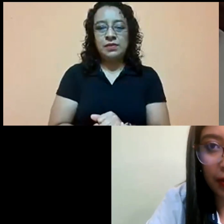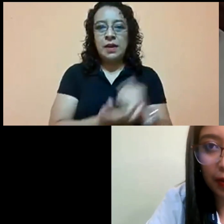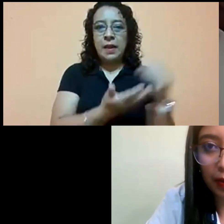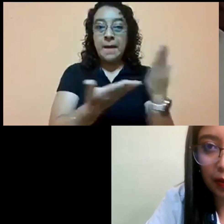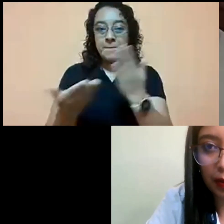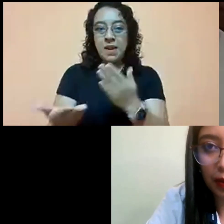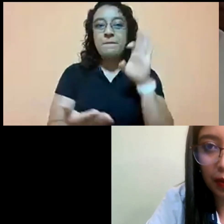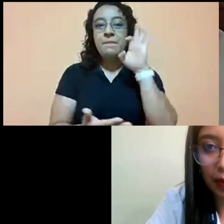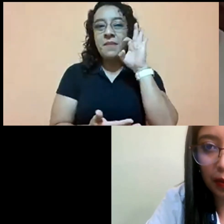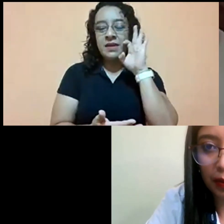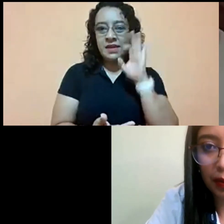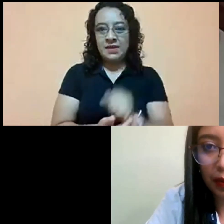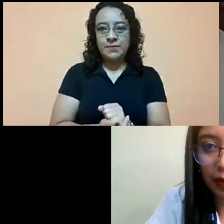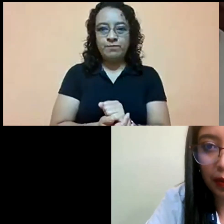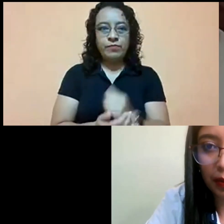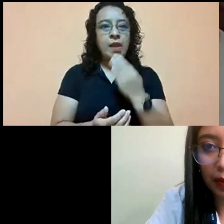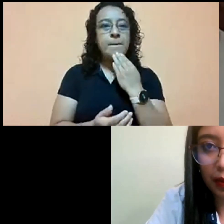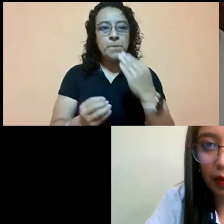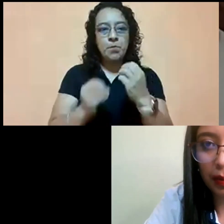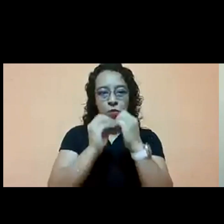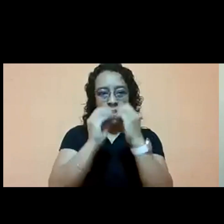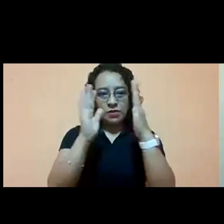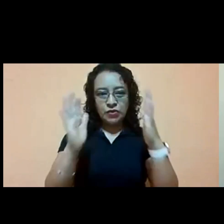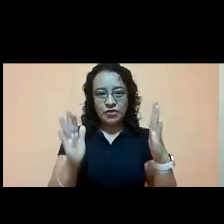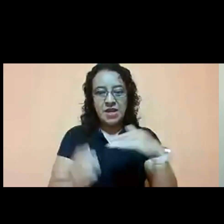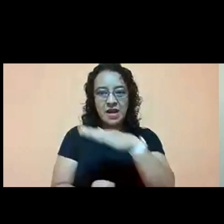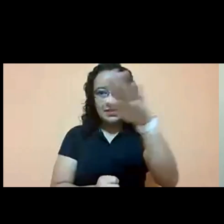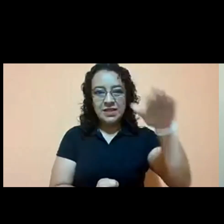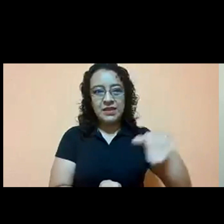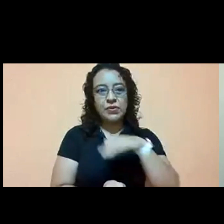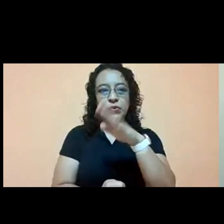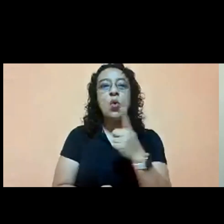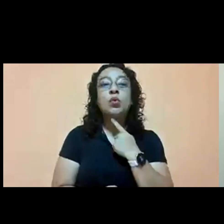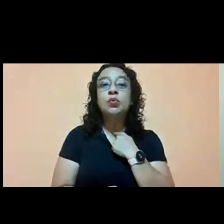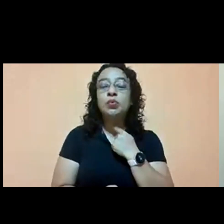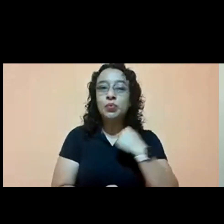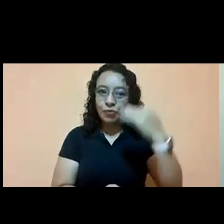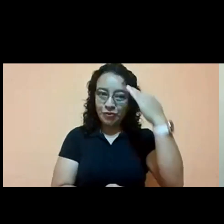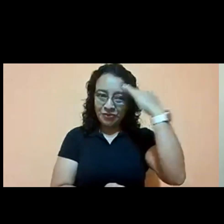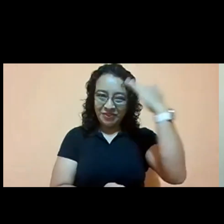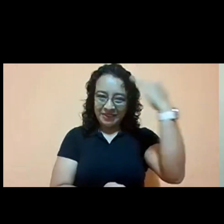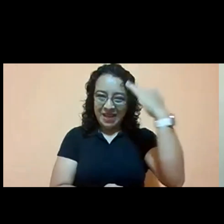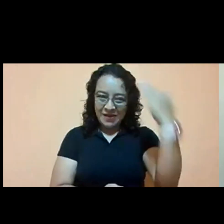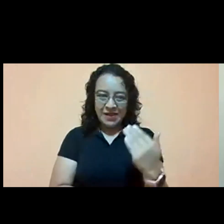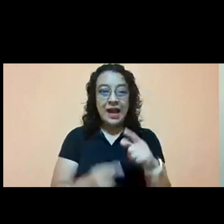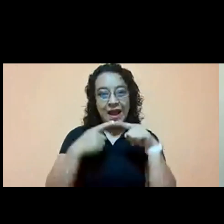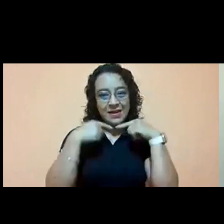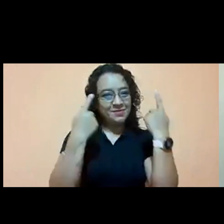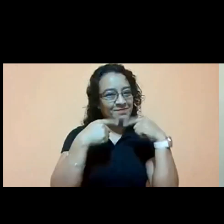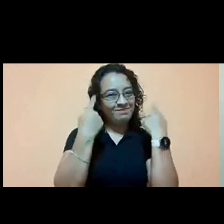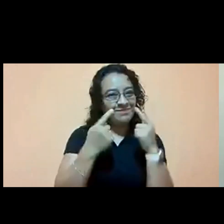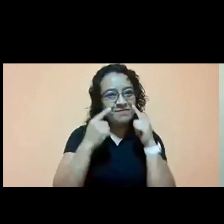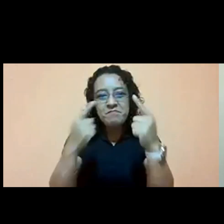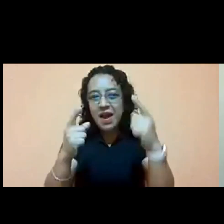Buenos días a todos, qué gusto poderlos saludar. Me alegro ver esas caritas.